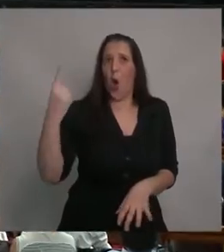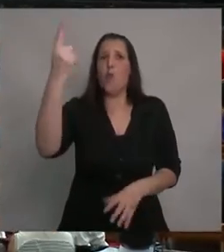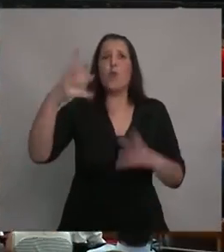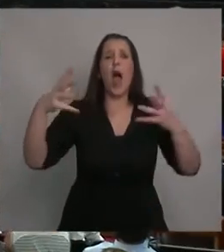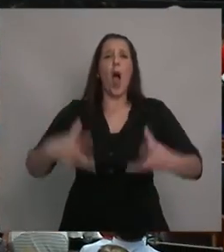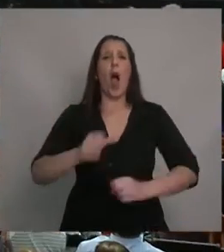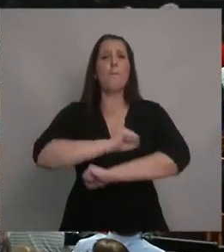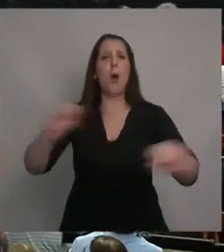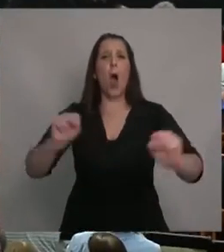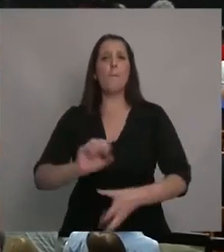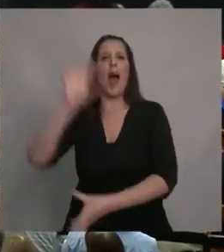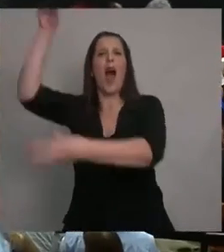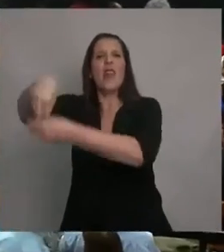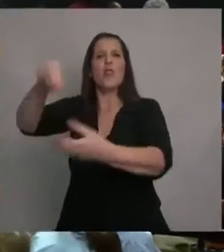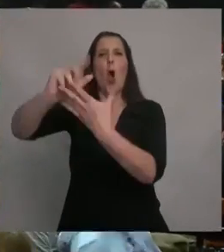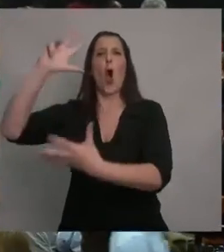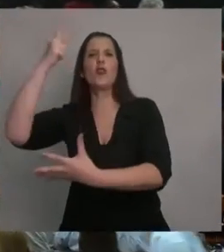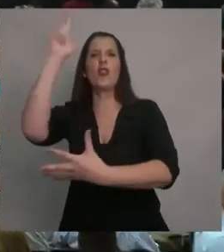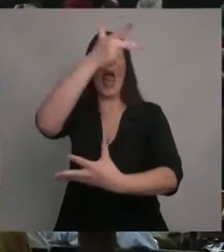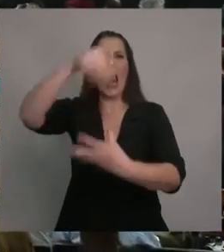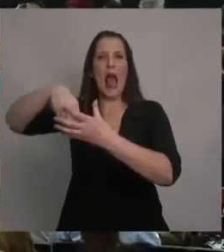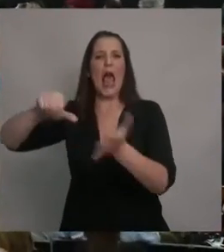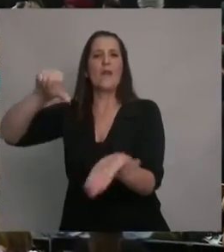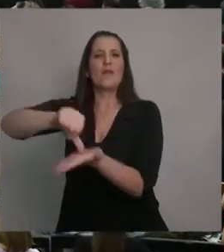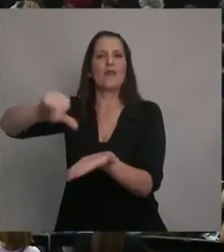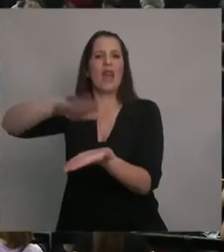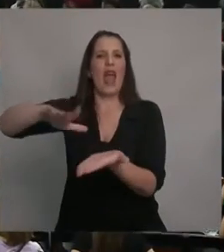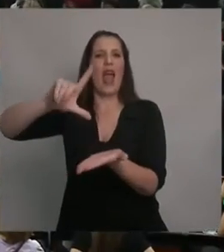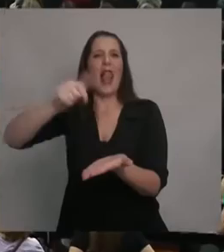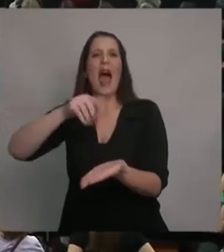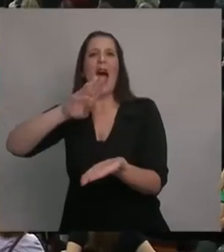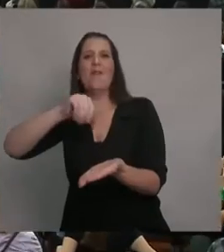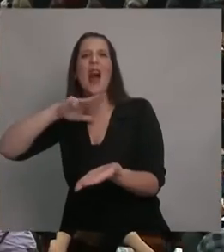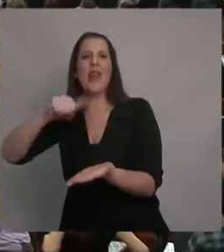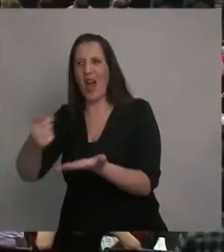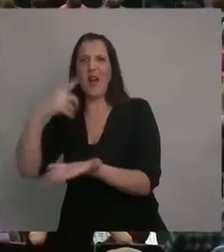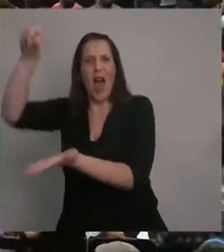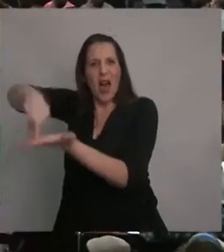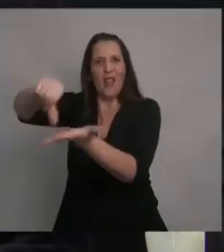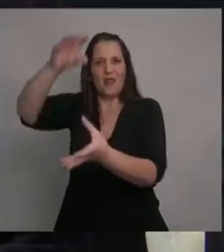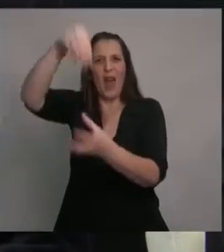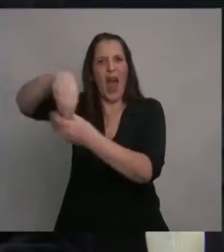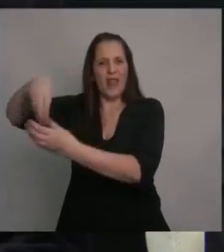fueron colocadas en hoteles de La Habana, mató al turista italiano Fabio Di Selmo. Nadie habla de eso.